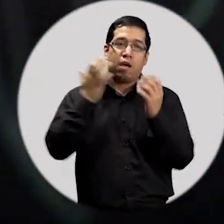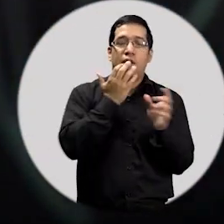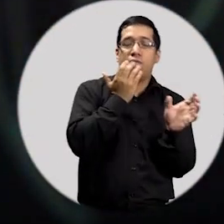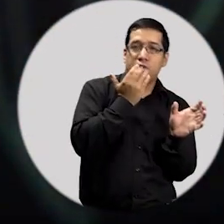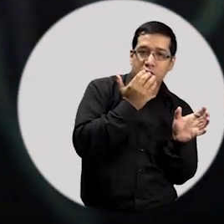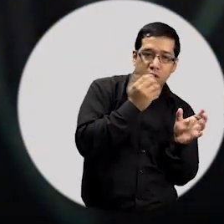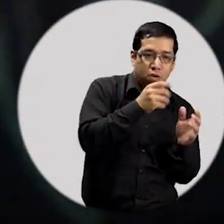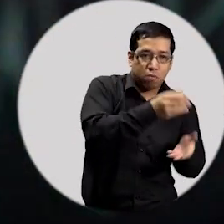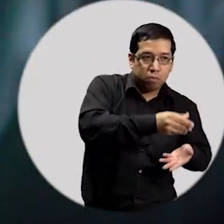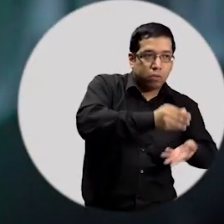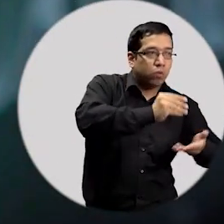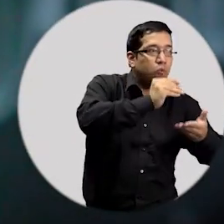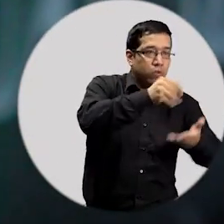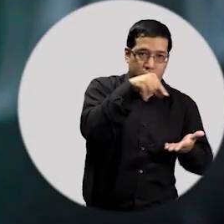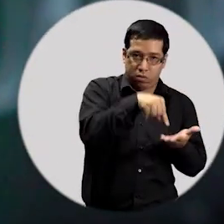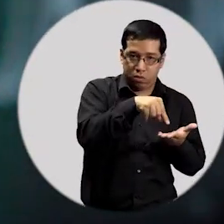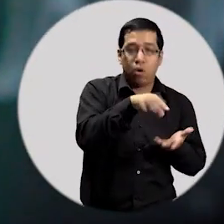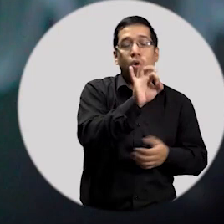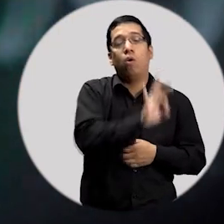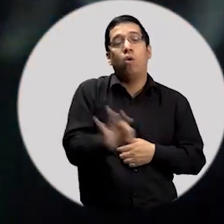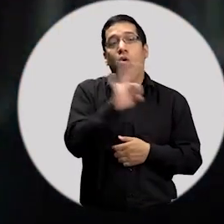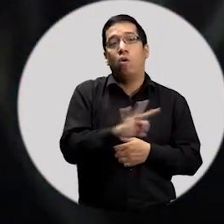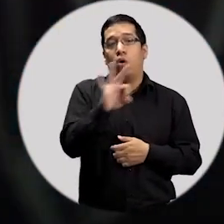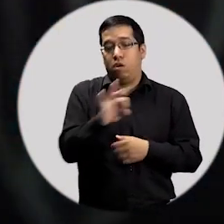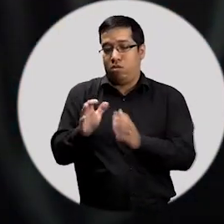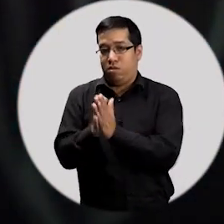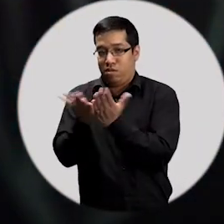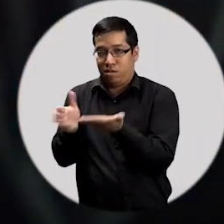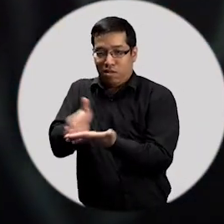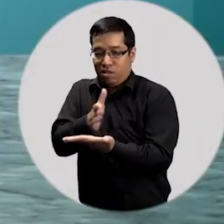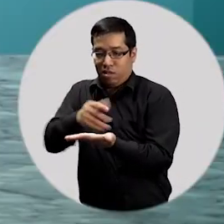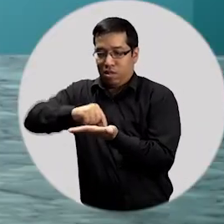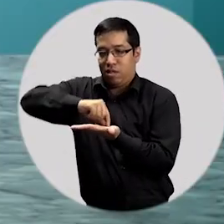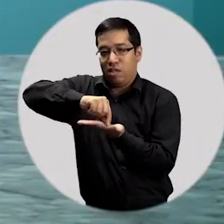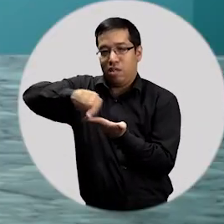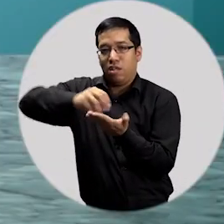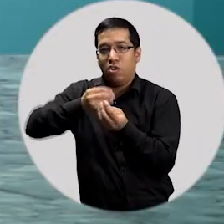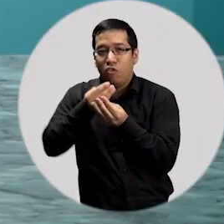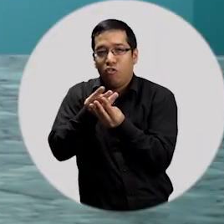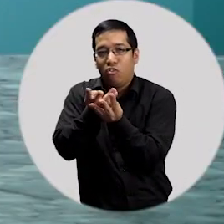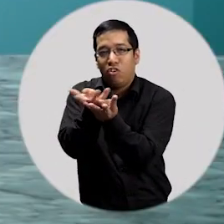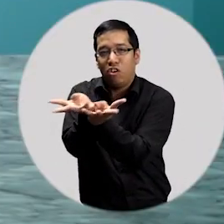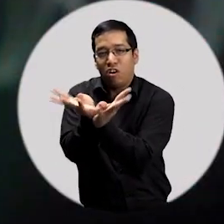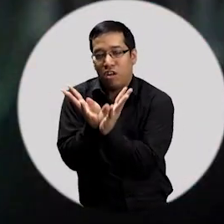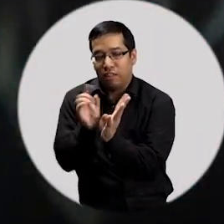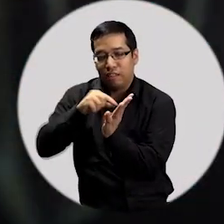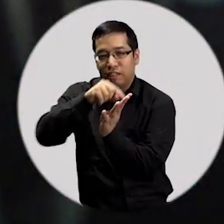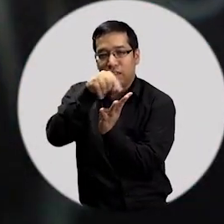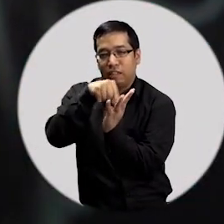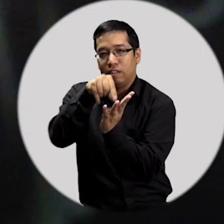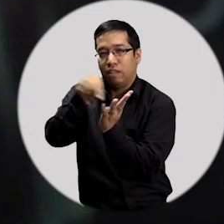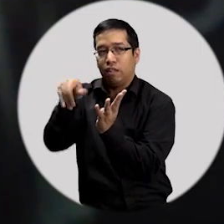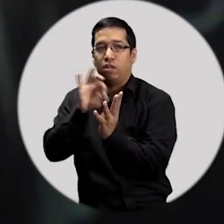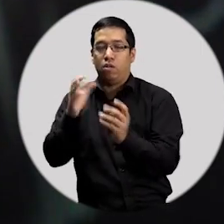carpetas, hago de todo un poco realmente. Todo lo que tenga algo de creatividad y puntillismo en sí, yo puedo hacer. Yo